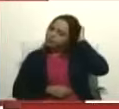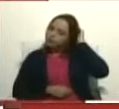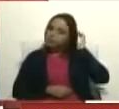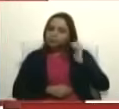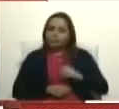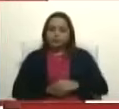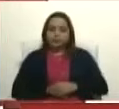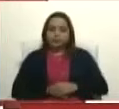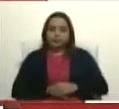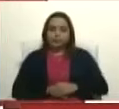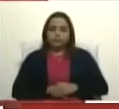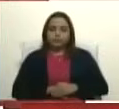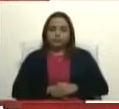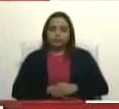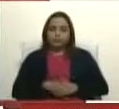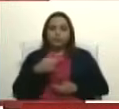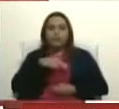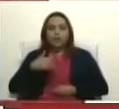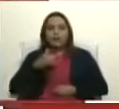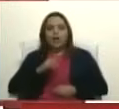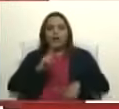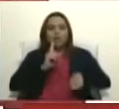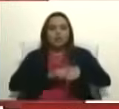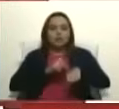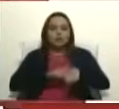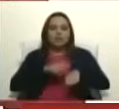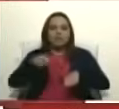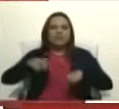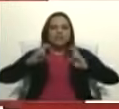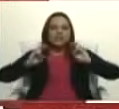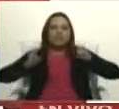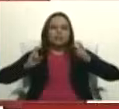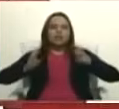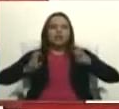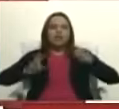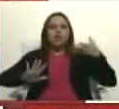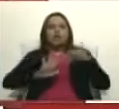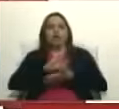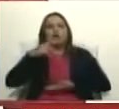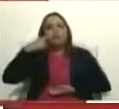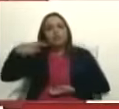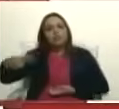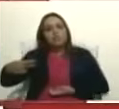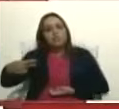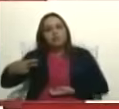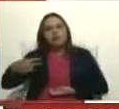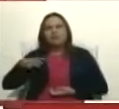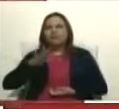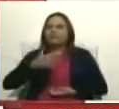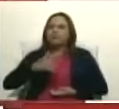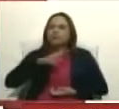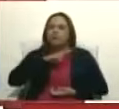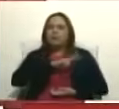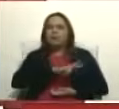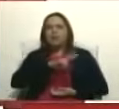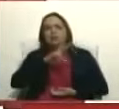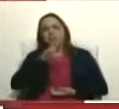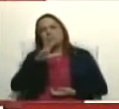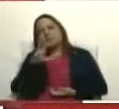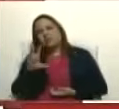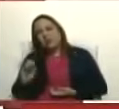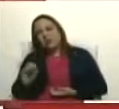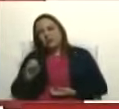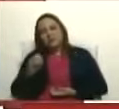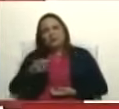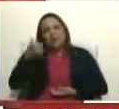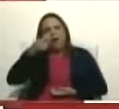nosotros que tenemos tiempo en este tema de la política, ya 20 y tantos años, y hemos visto cosas